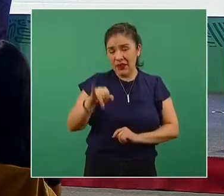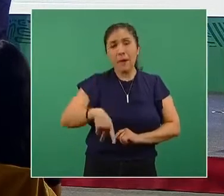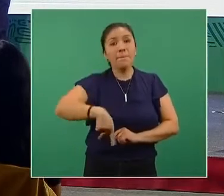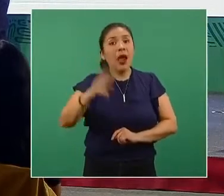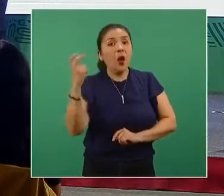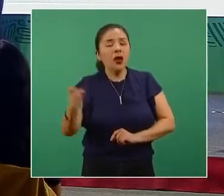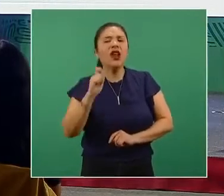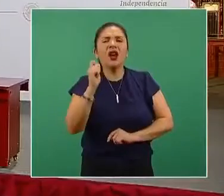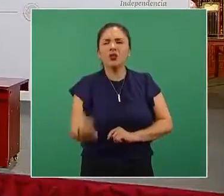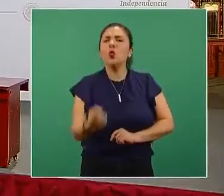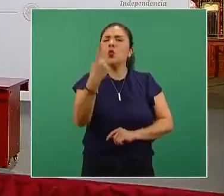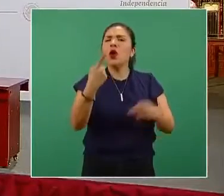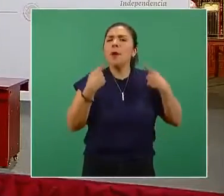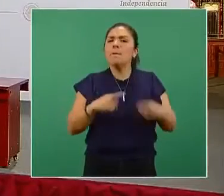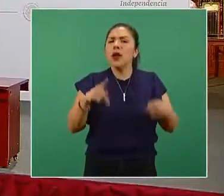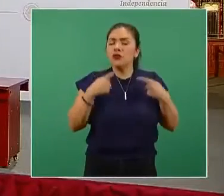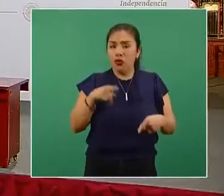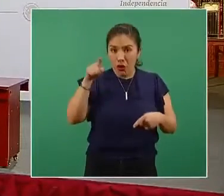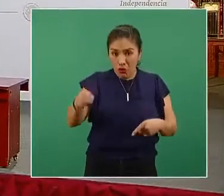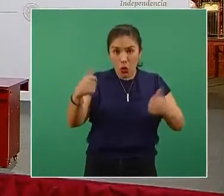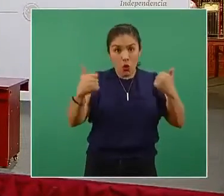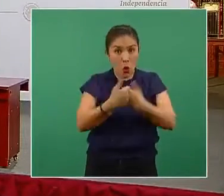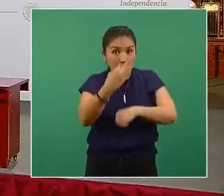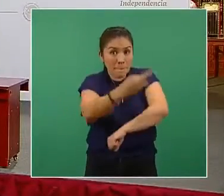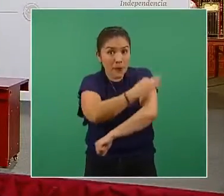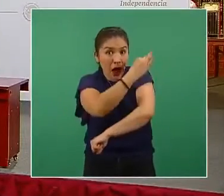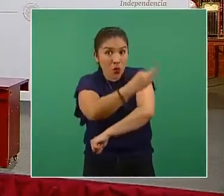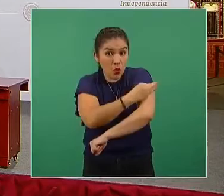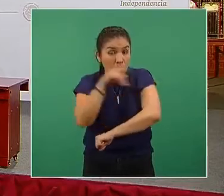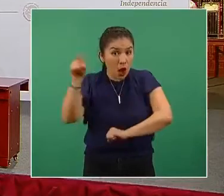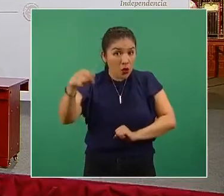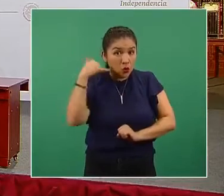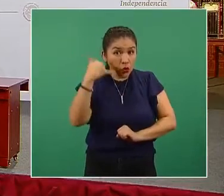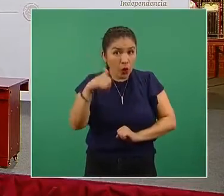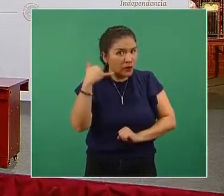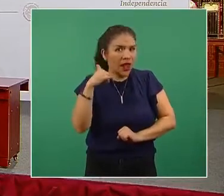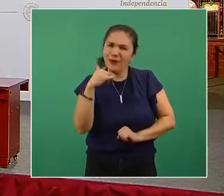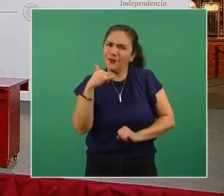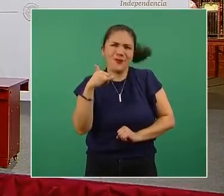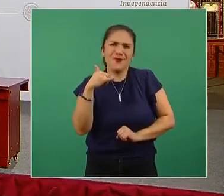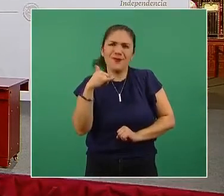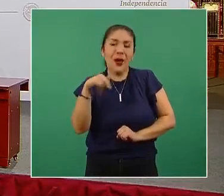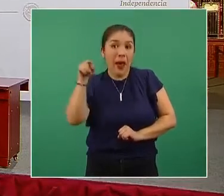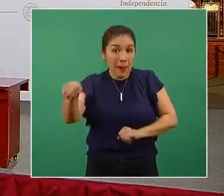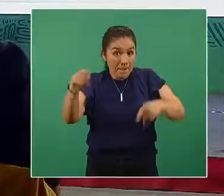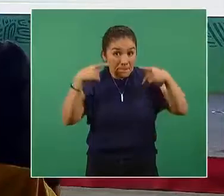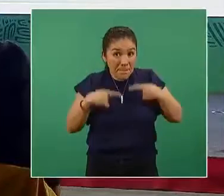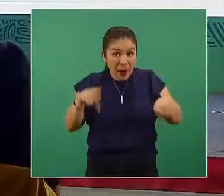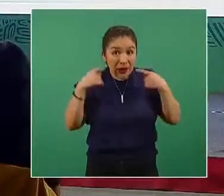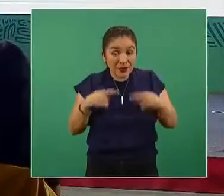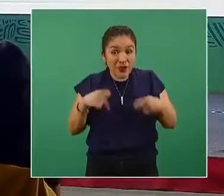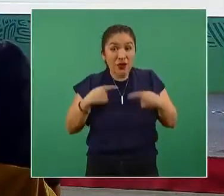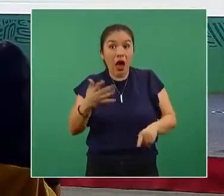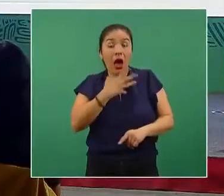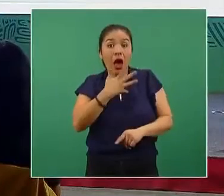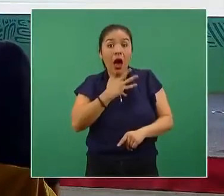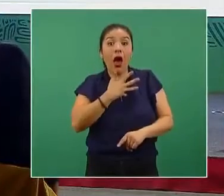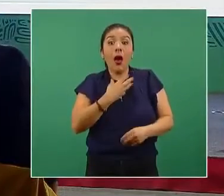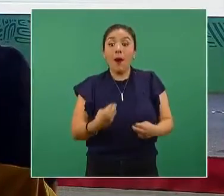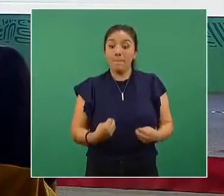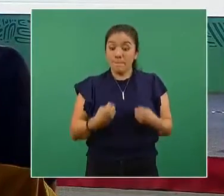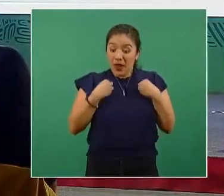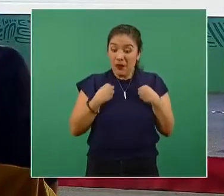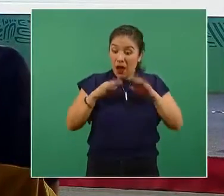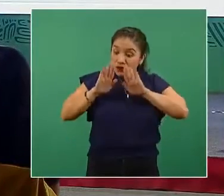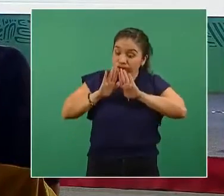se trata de una persona que no recibió la vacuna en Yucatán, ni necesariamente es una persona que tiene como sitio de